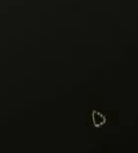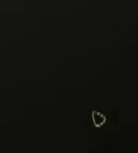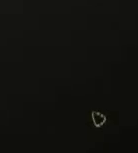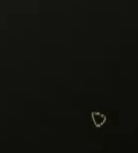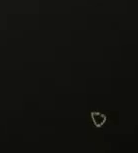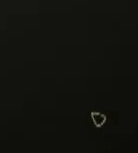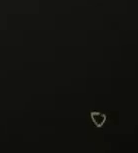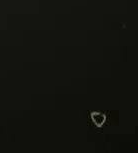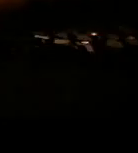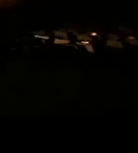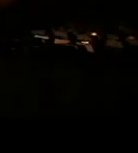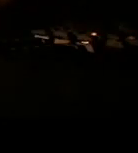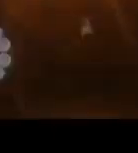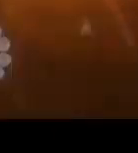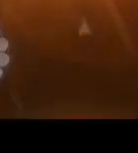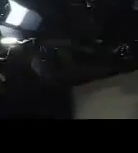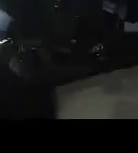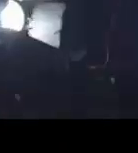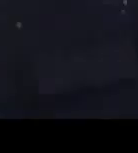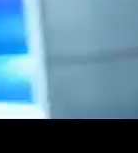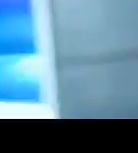Comparte la emoción.